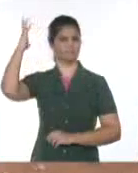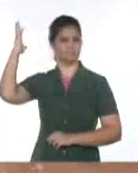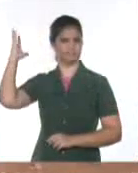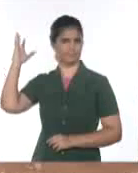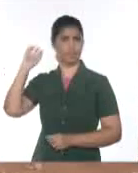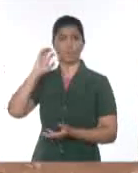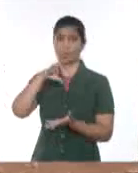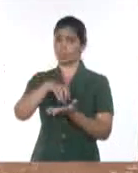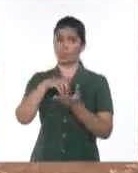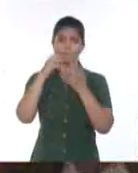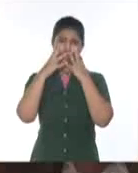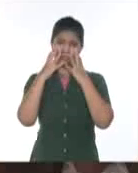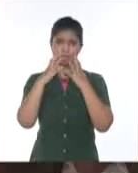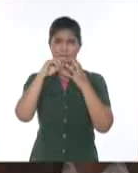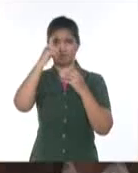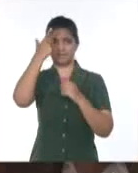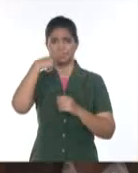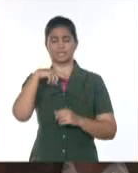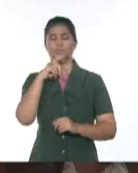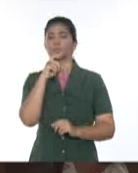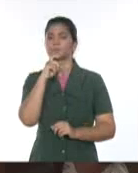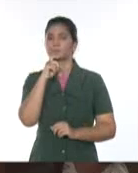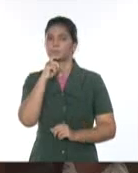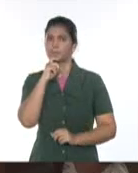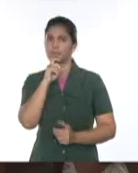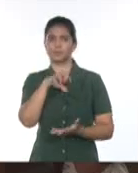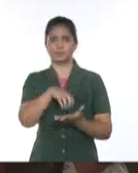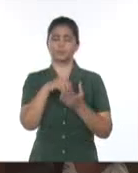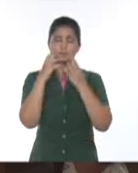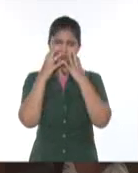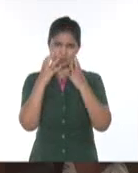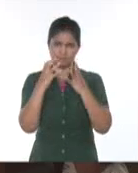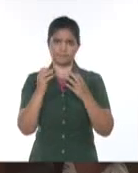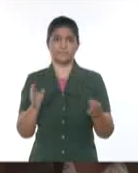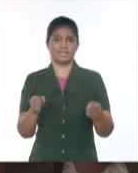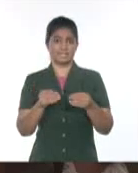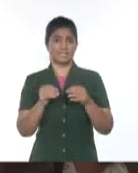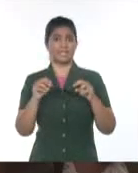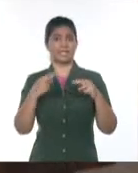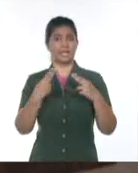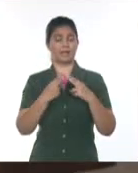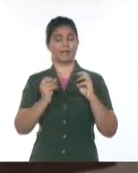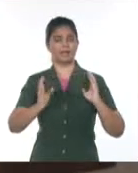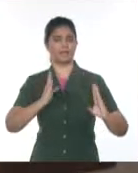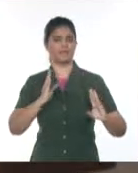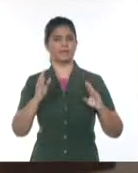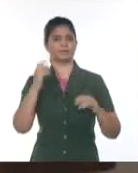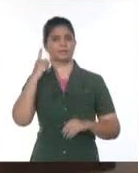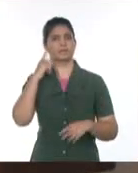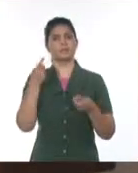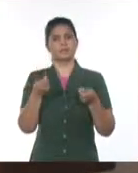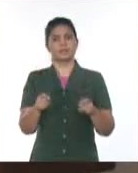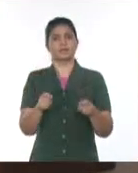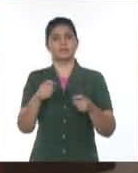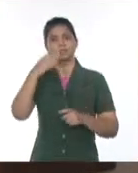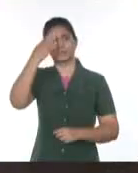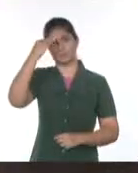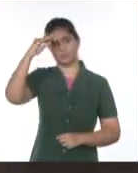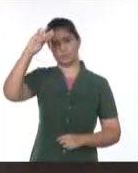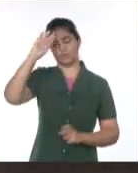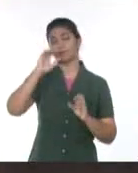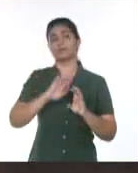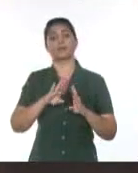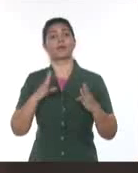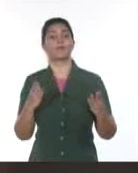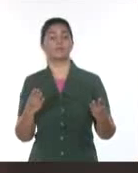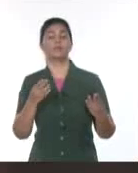y único de su tipo en el país. Al concluir la fase inicial del Festival Nacional de la Radio Cubana, queda abierta la invitación para regresar a